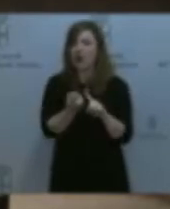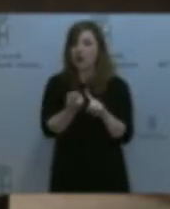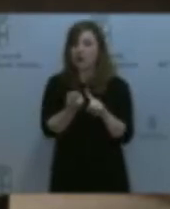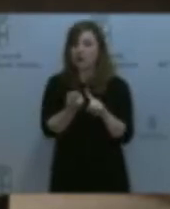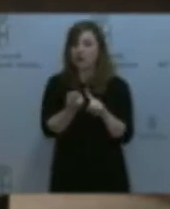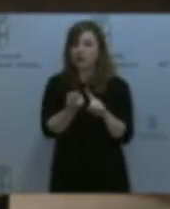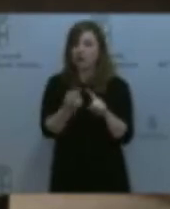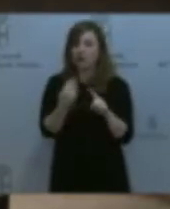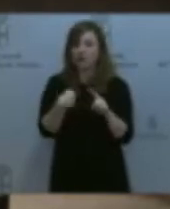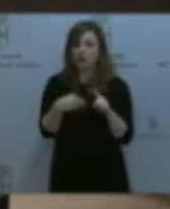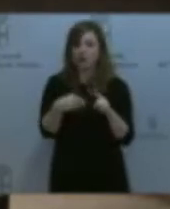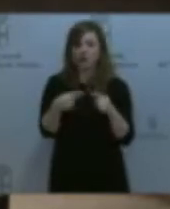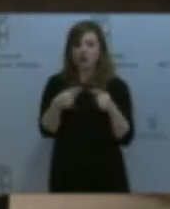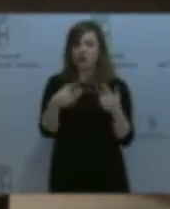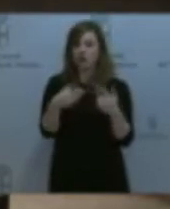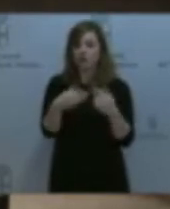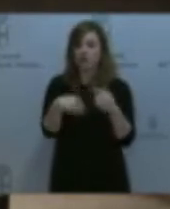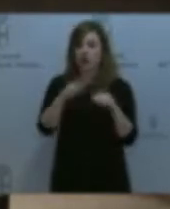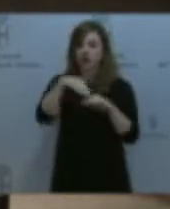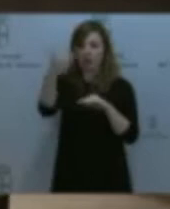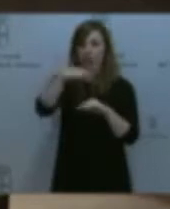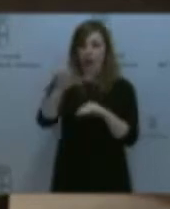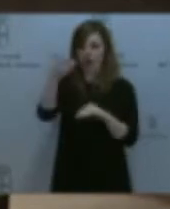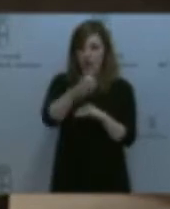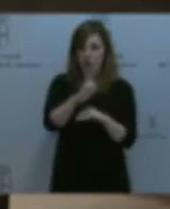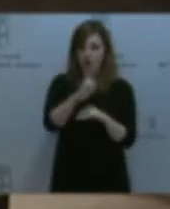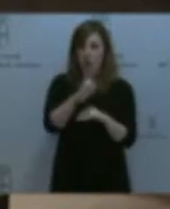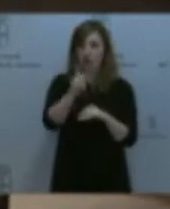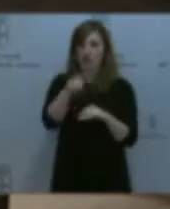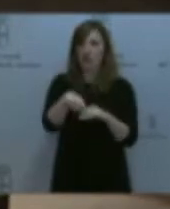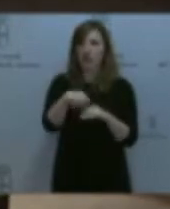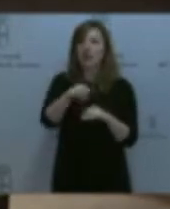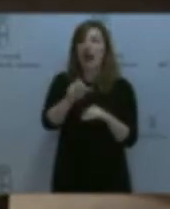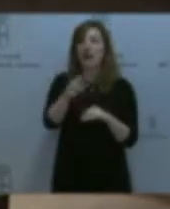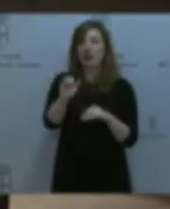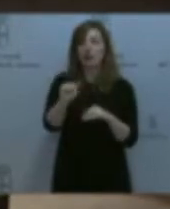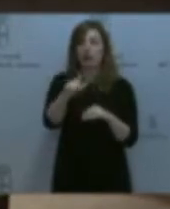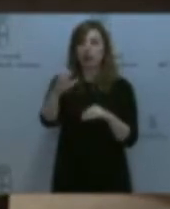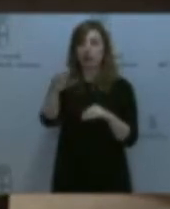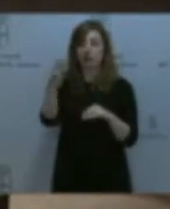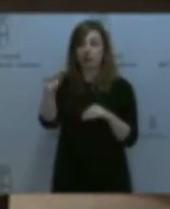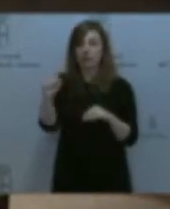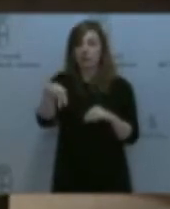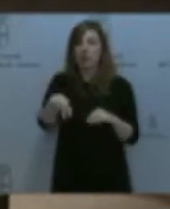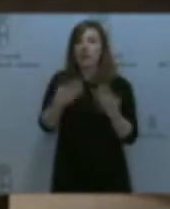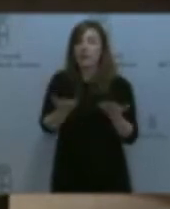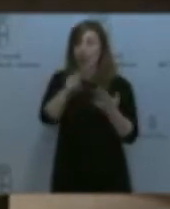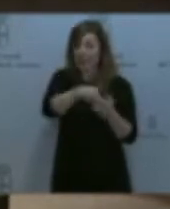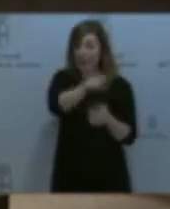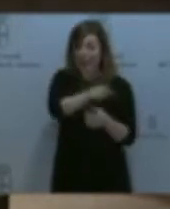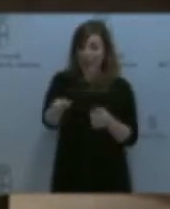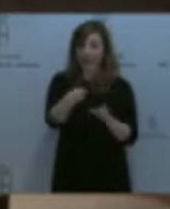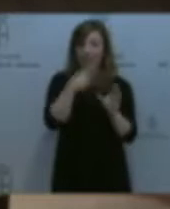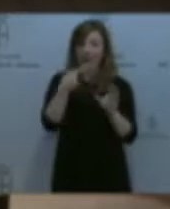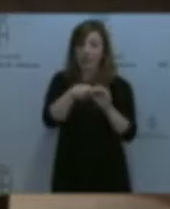el Brexit o las políticas xenófobas de Marine Le Pen. Afortunadamente, aquí la gente salió a las plazas